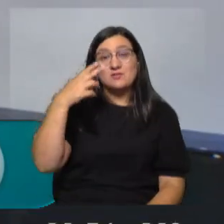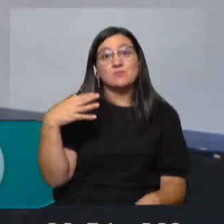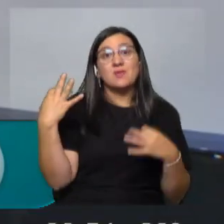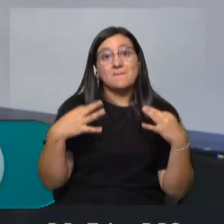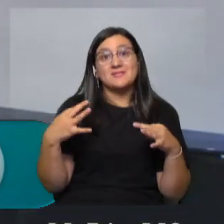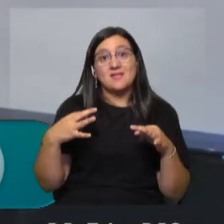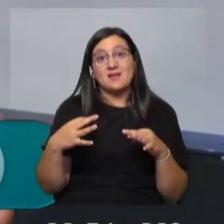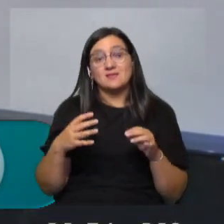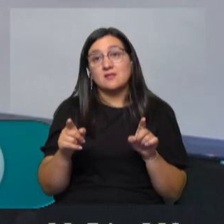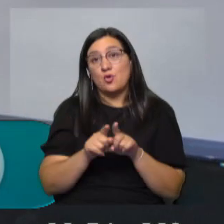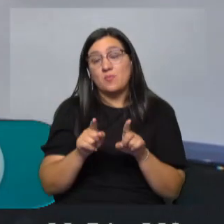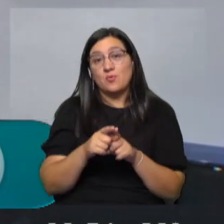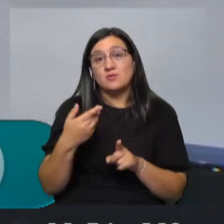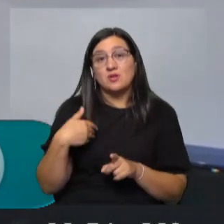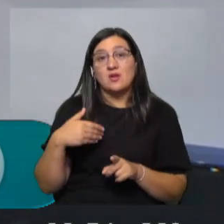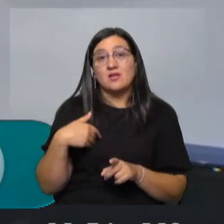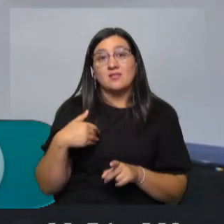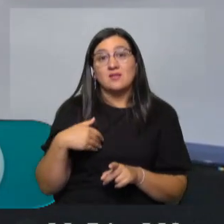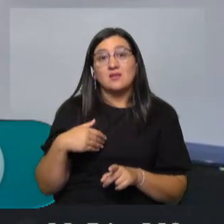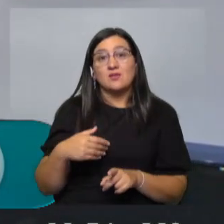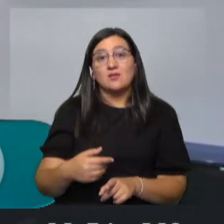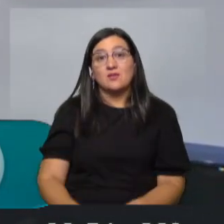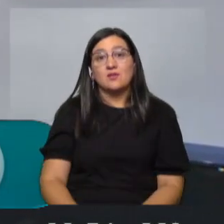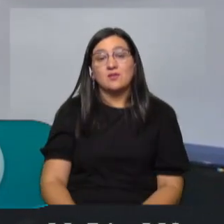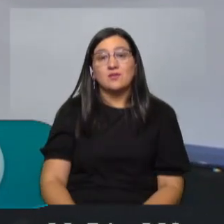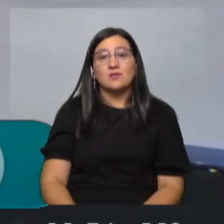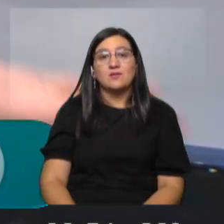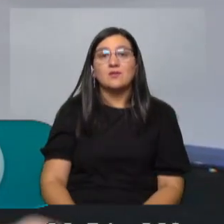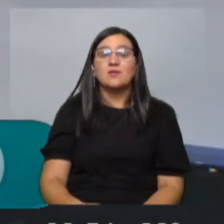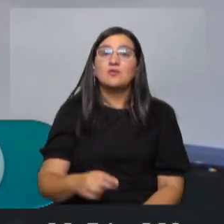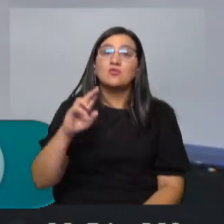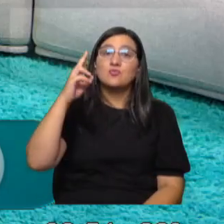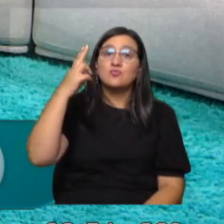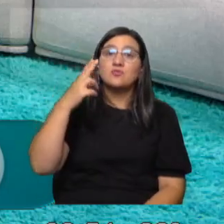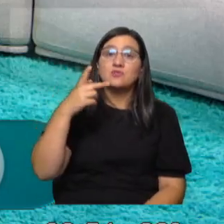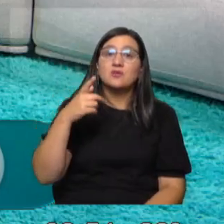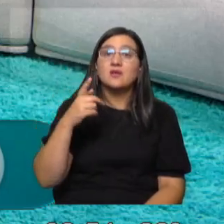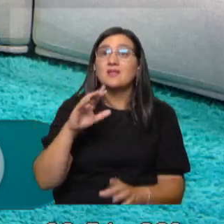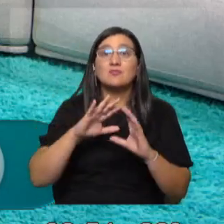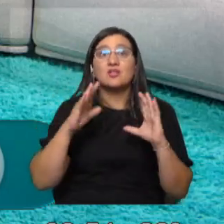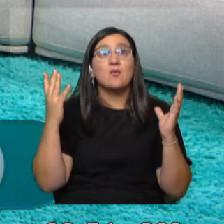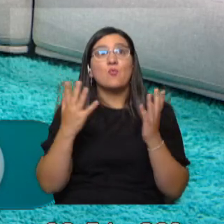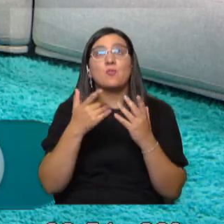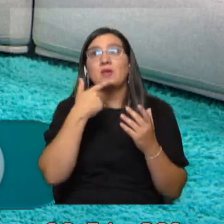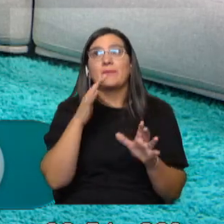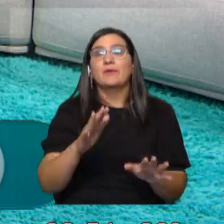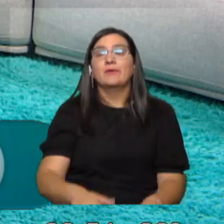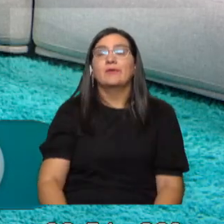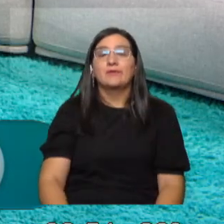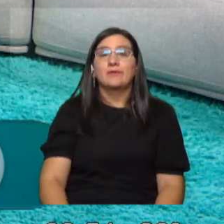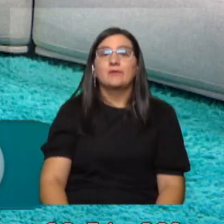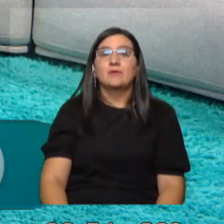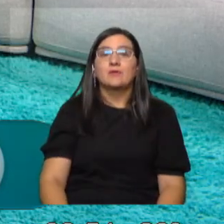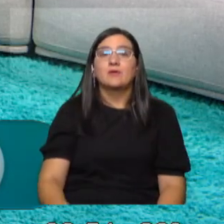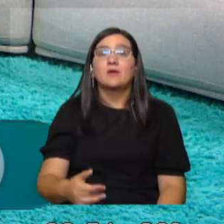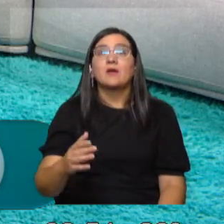como los argentinos son lo mejor que existe en el mundo, los brasileños son lo más grande del mundo. Y nosotros estamos en todo el mundo. Por ejemplo, yo qué sé, cayeron la Torre Gemelas,